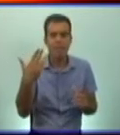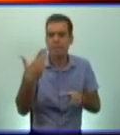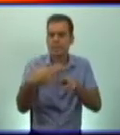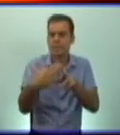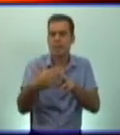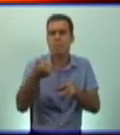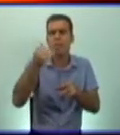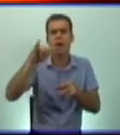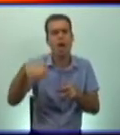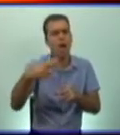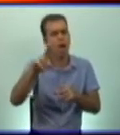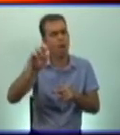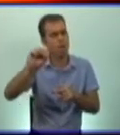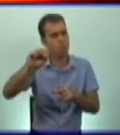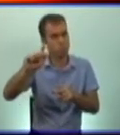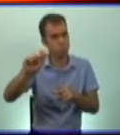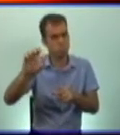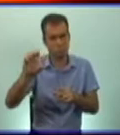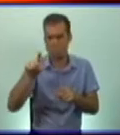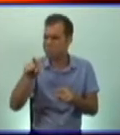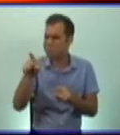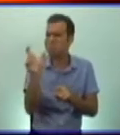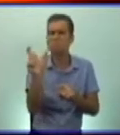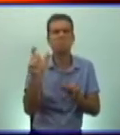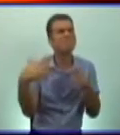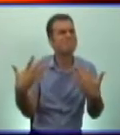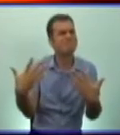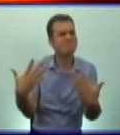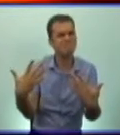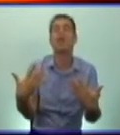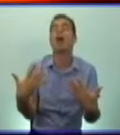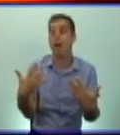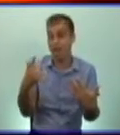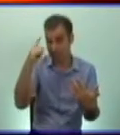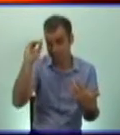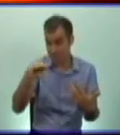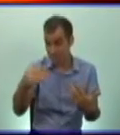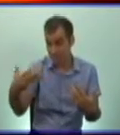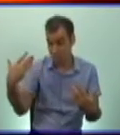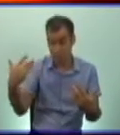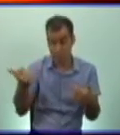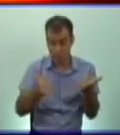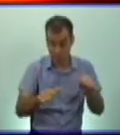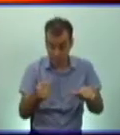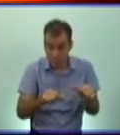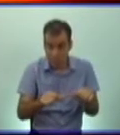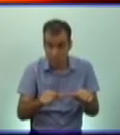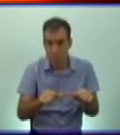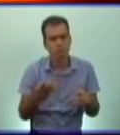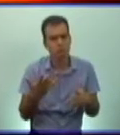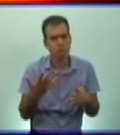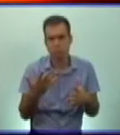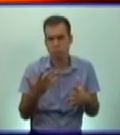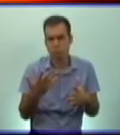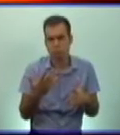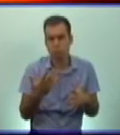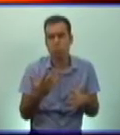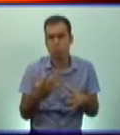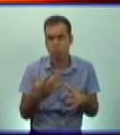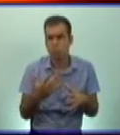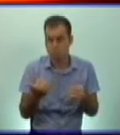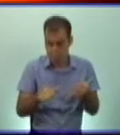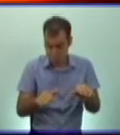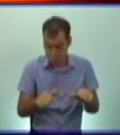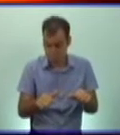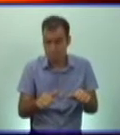es el ajuste? Ustedes saben que en todas las reacciones químicas, independientemente de las condiciones en las que se lleve a cabo, se